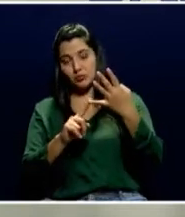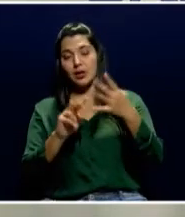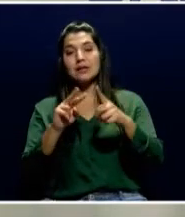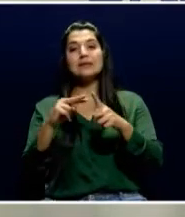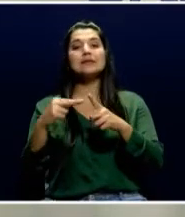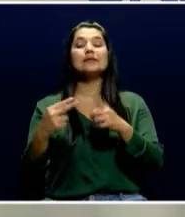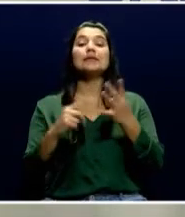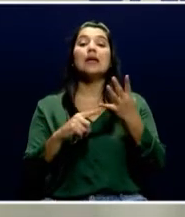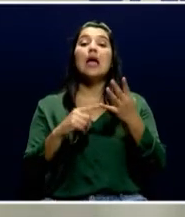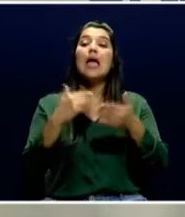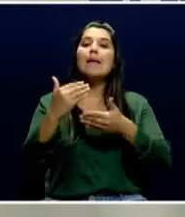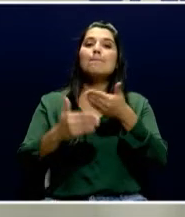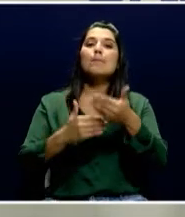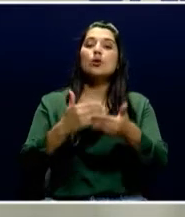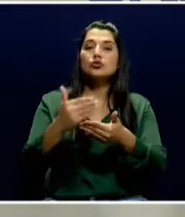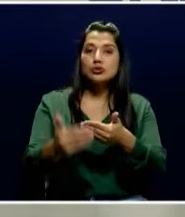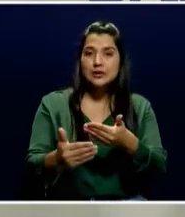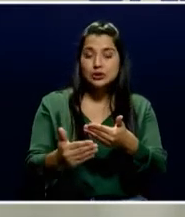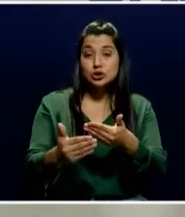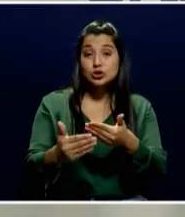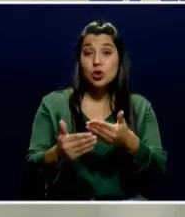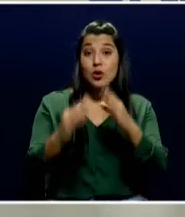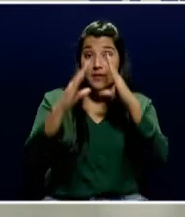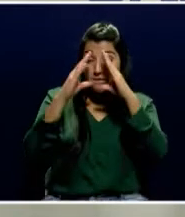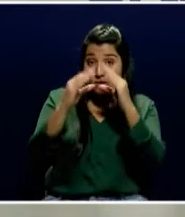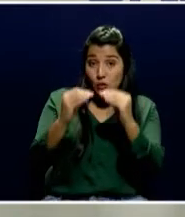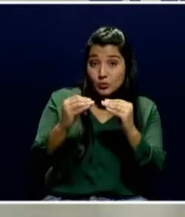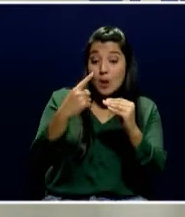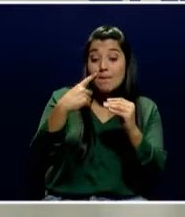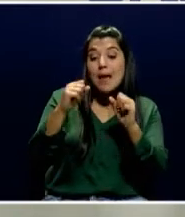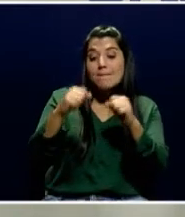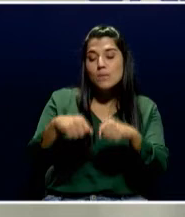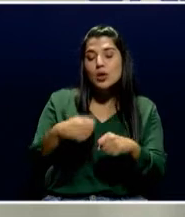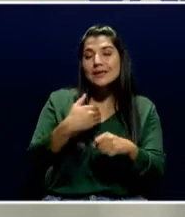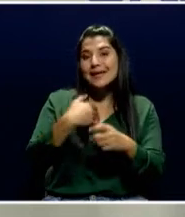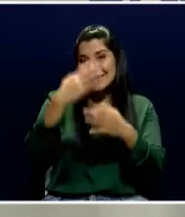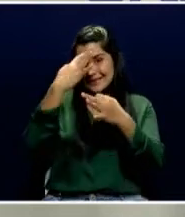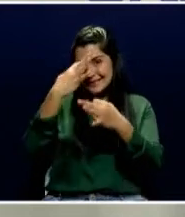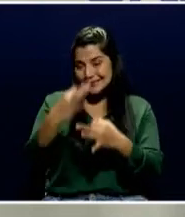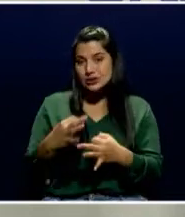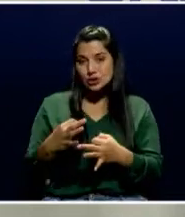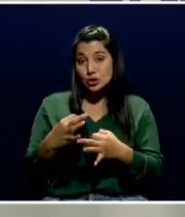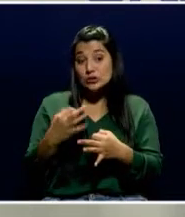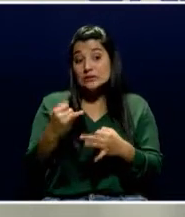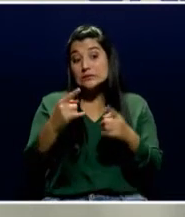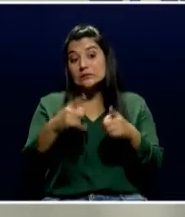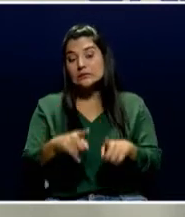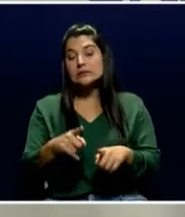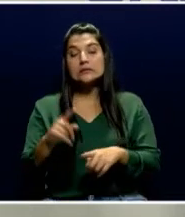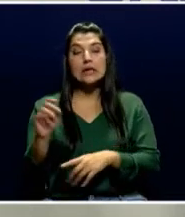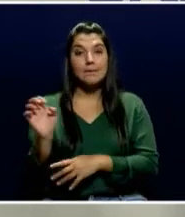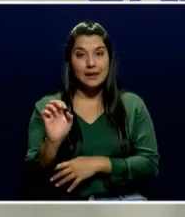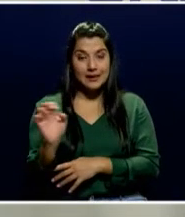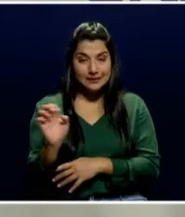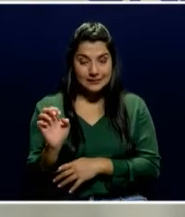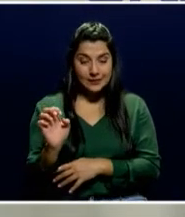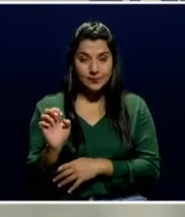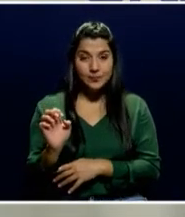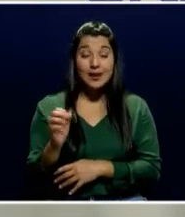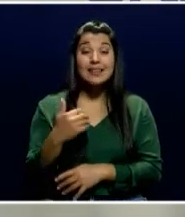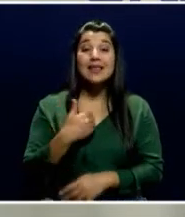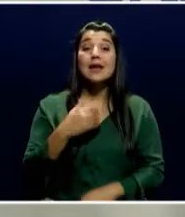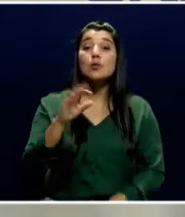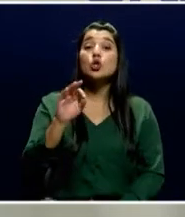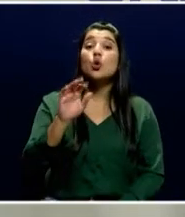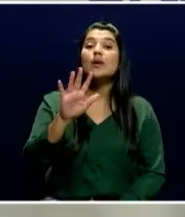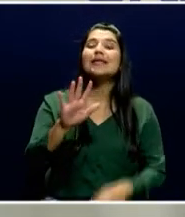de gestión de información para la toma de decisiones y para la respuesta operativa en caso de que se presente una situación de emergencia. Hay